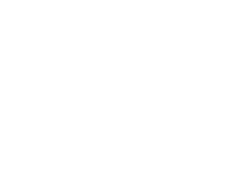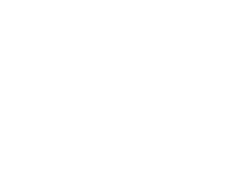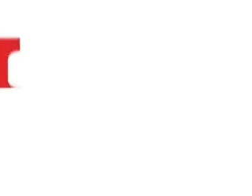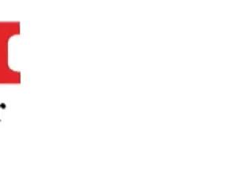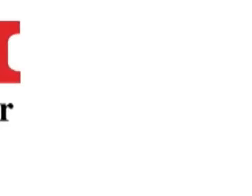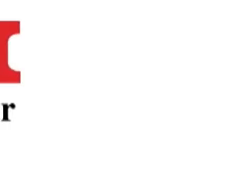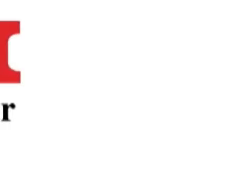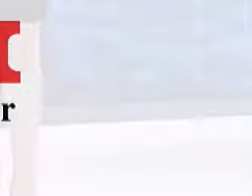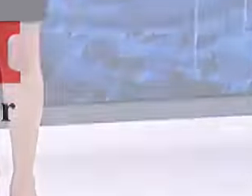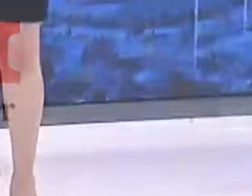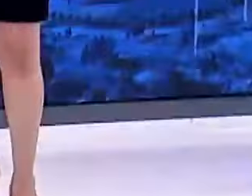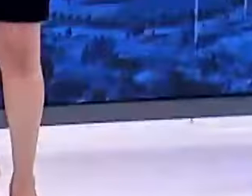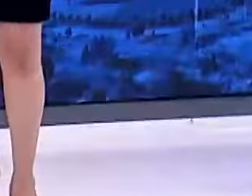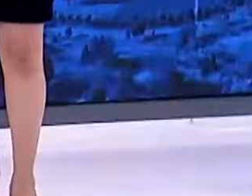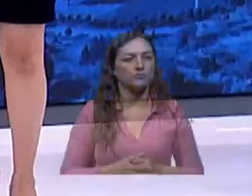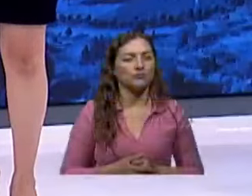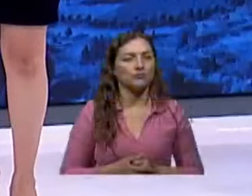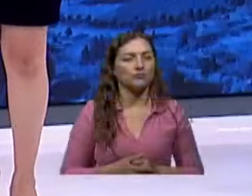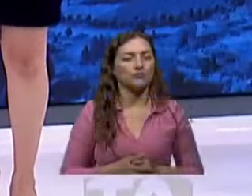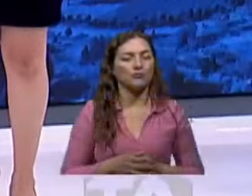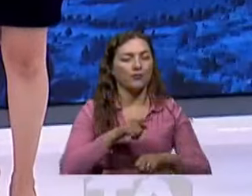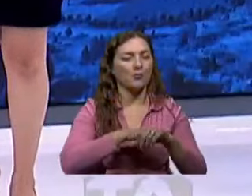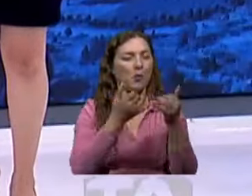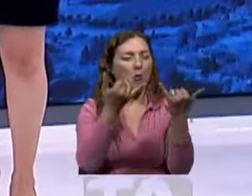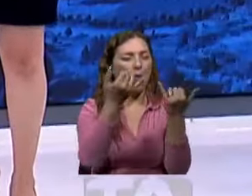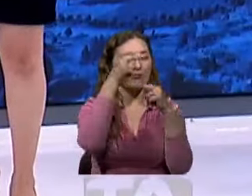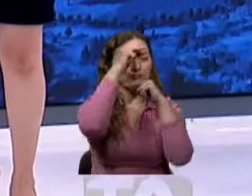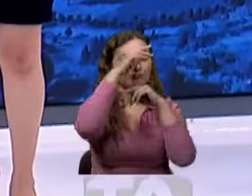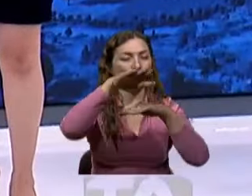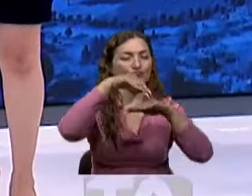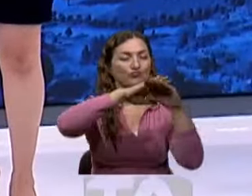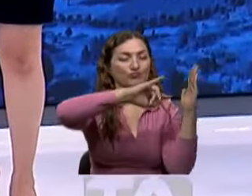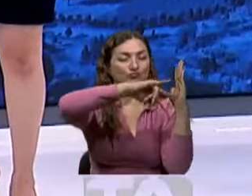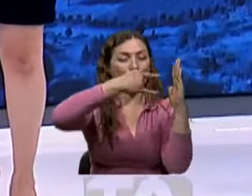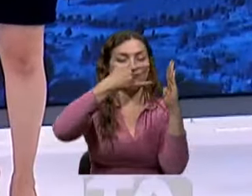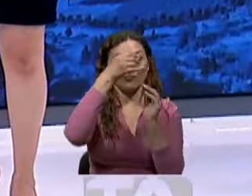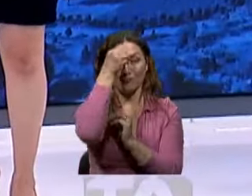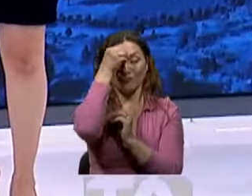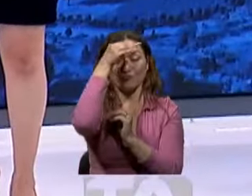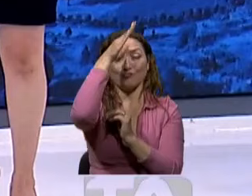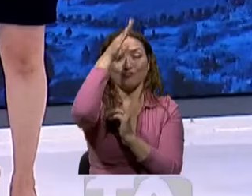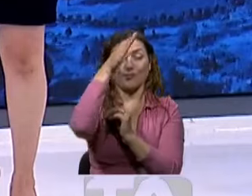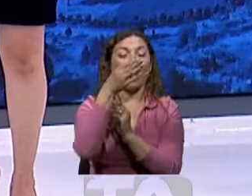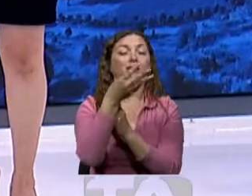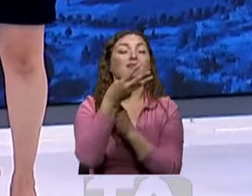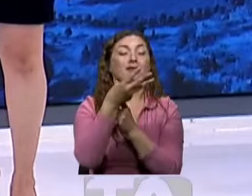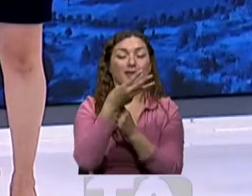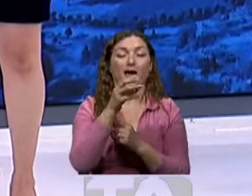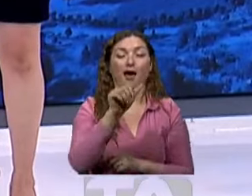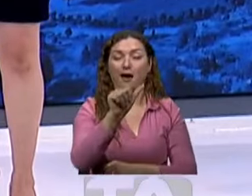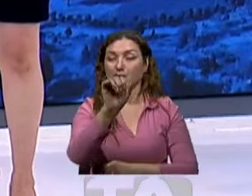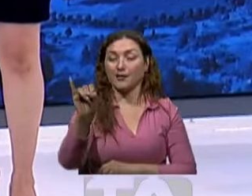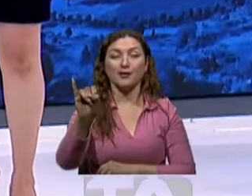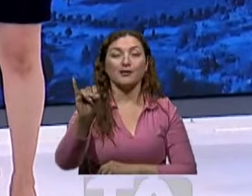el placer de comprar. Es tiempo de noticias relacionadas a la inteligencia artificial y el avance de la tecnología. Y para